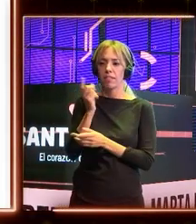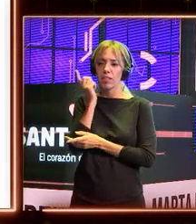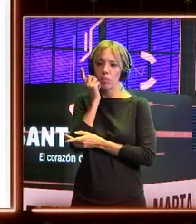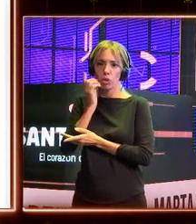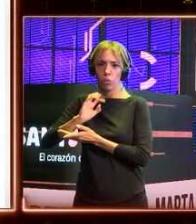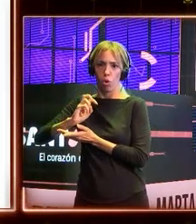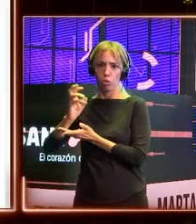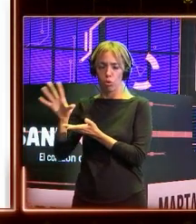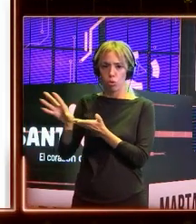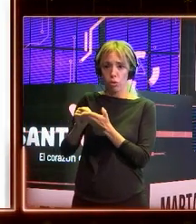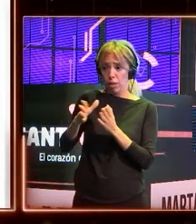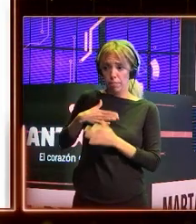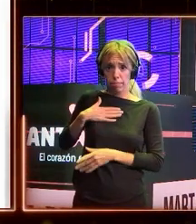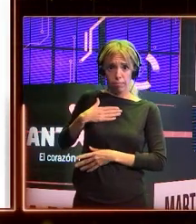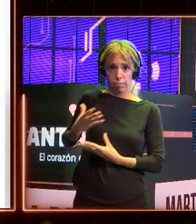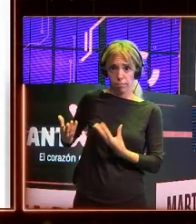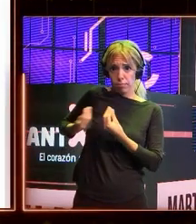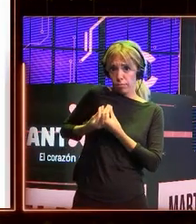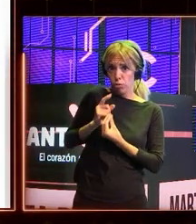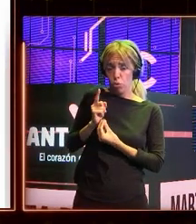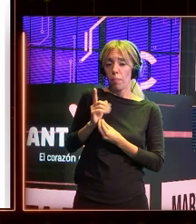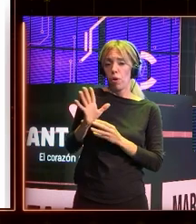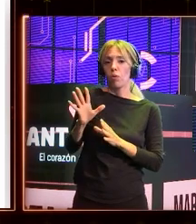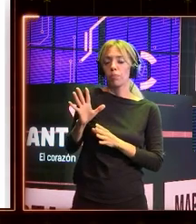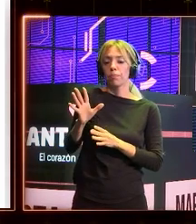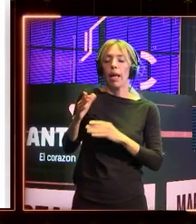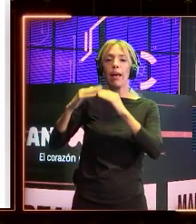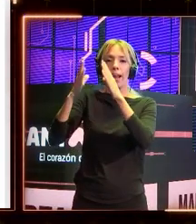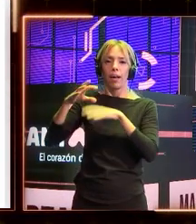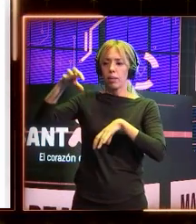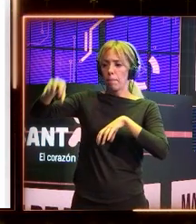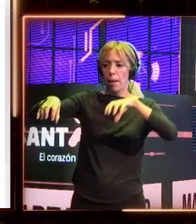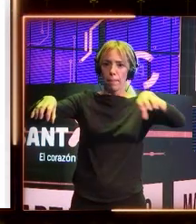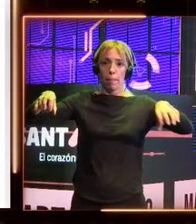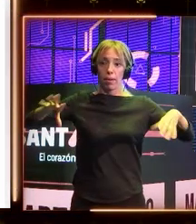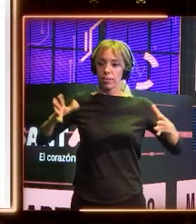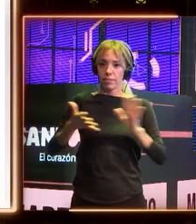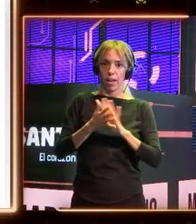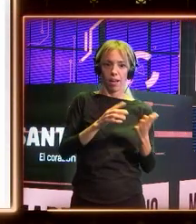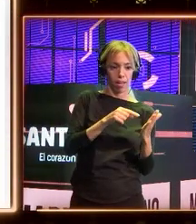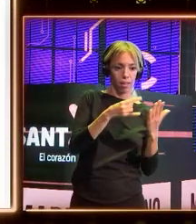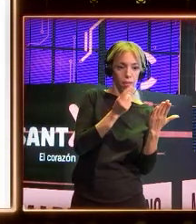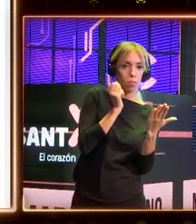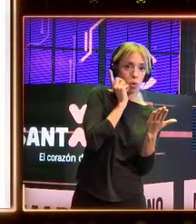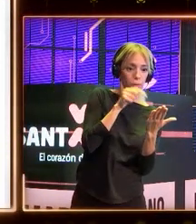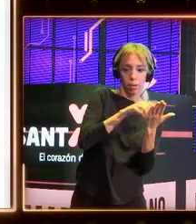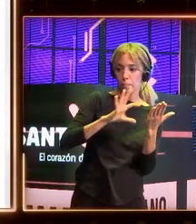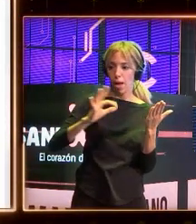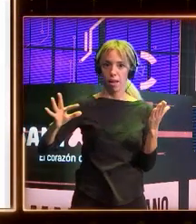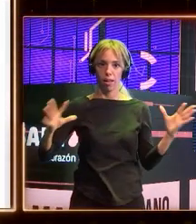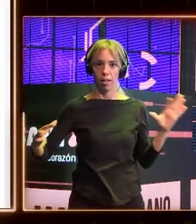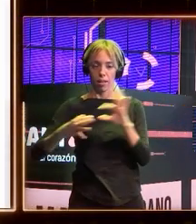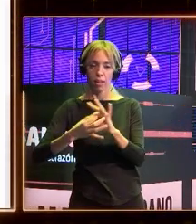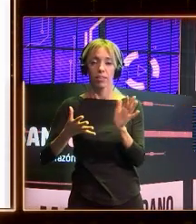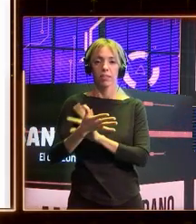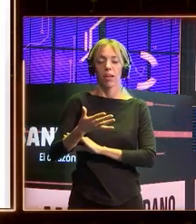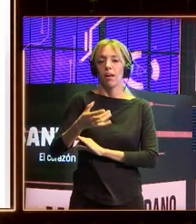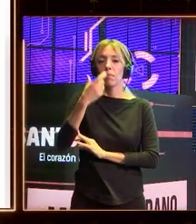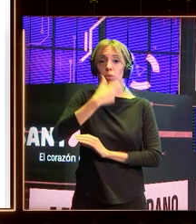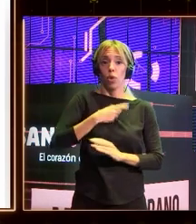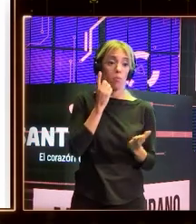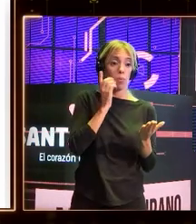dispositivos que no llevamos con nosotros a todas partes, pero que ponemos en nuestras casas. Así las personas que no tienen teléfono móvil pues también pueden ser